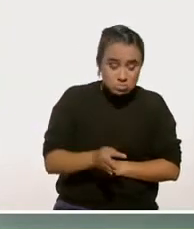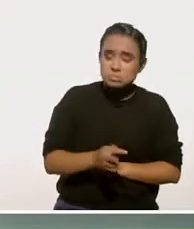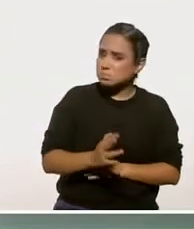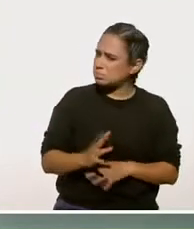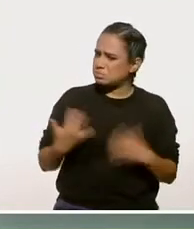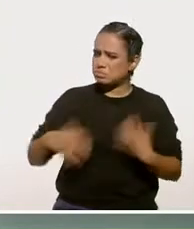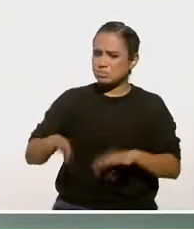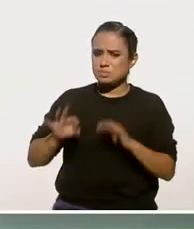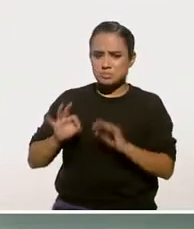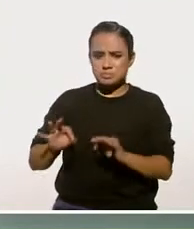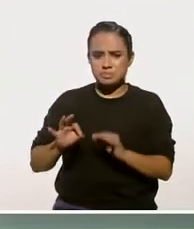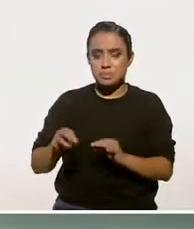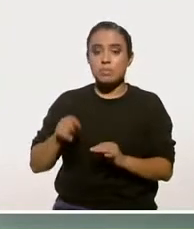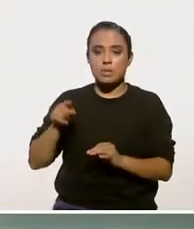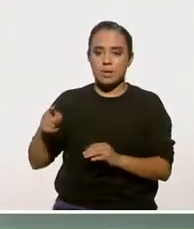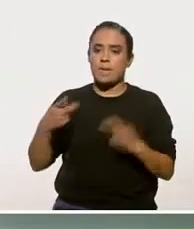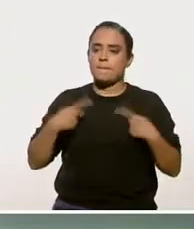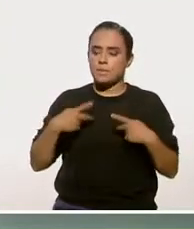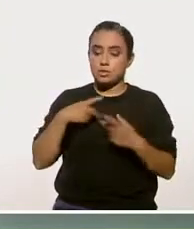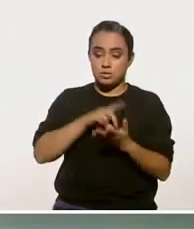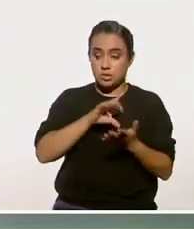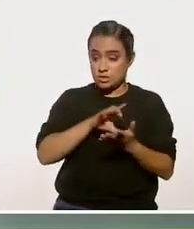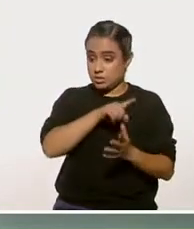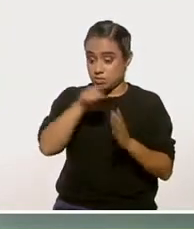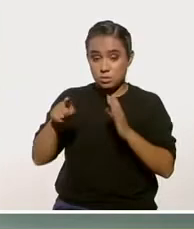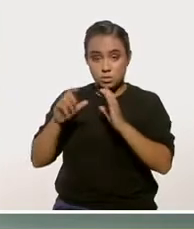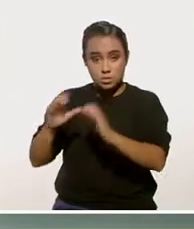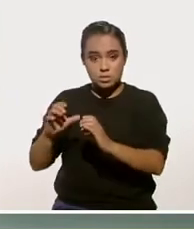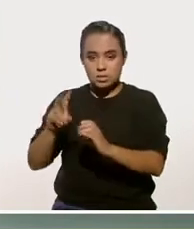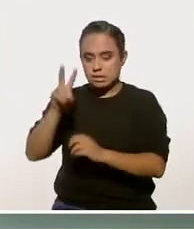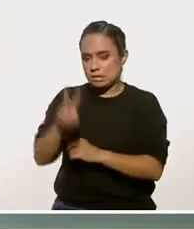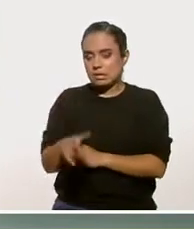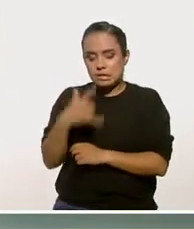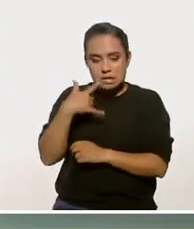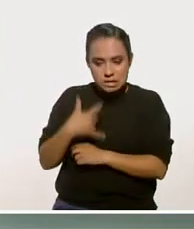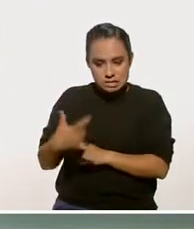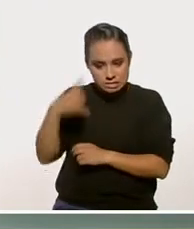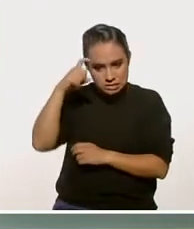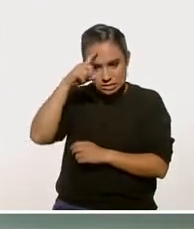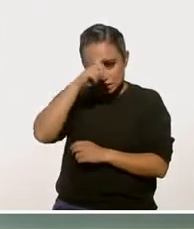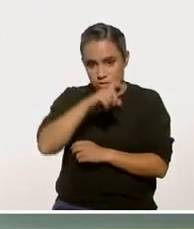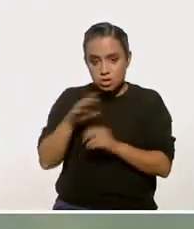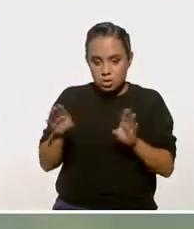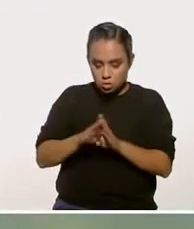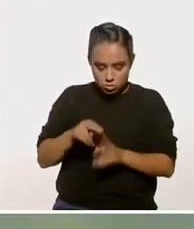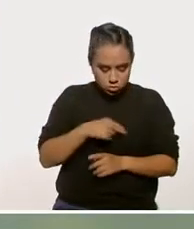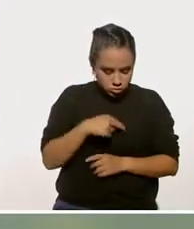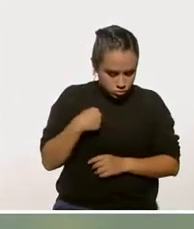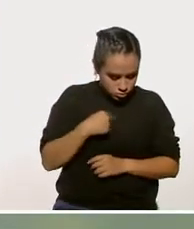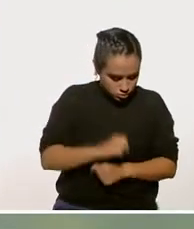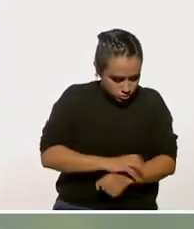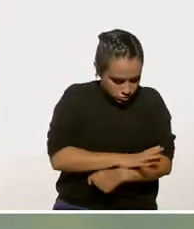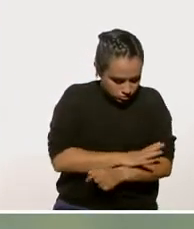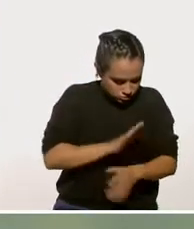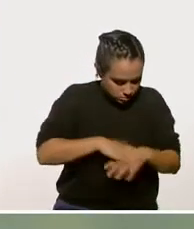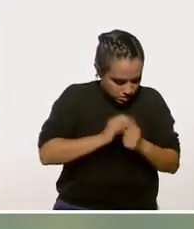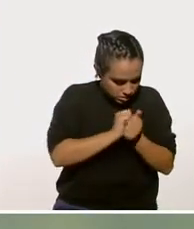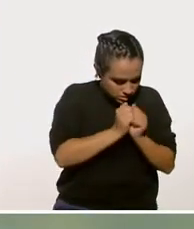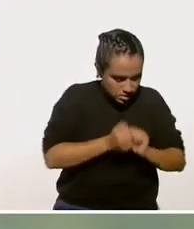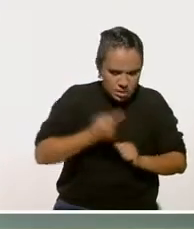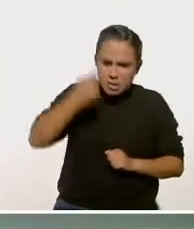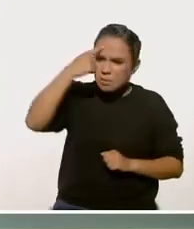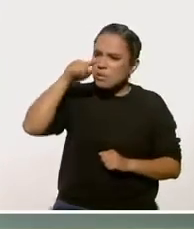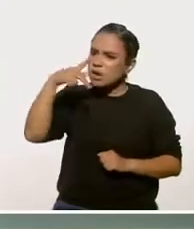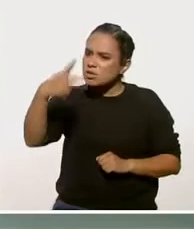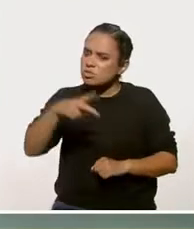que es para los cuidadores de personas con discapacidad un reto desarrollar en nosotros nuestra inteligencia emocional para entender sus